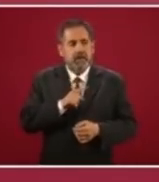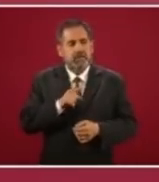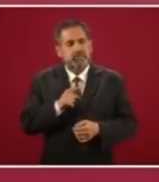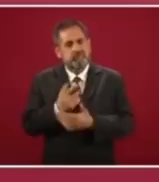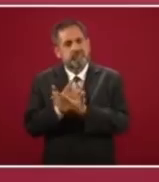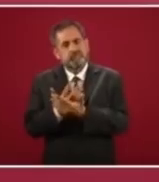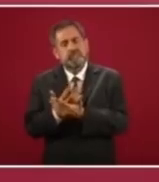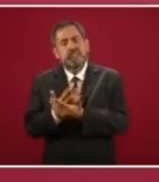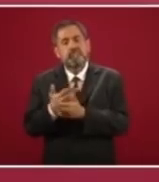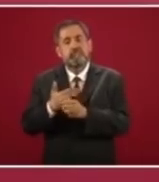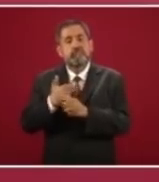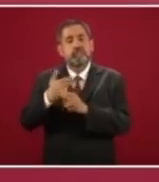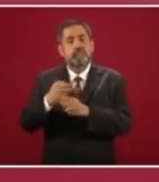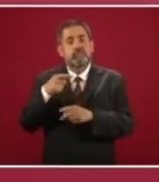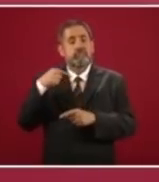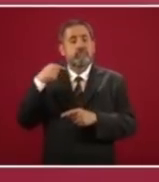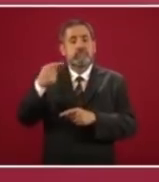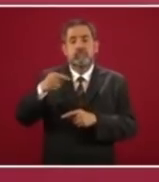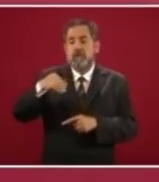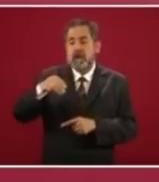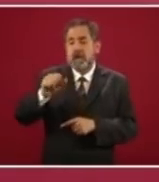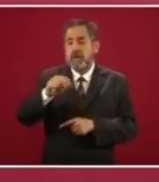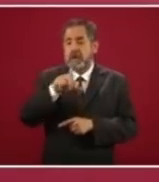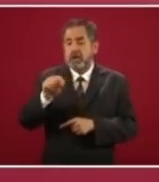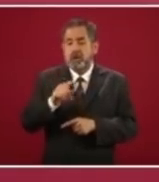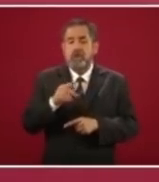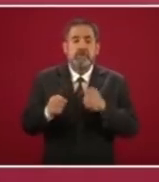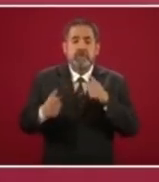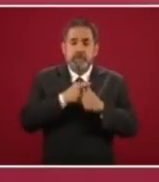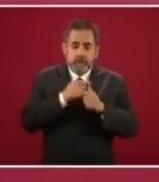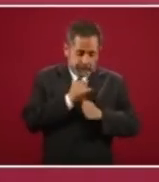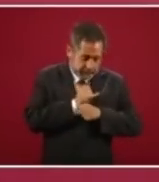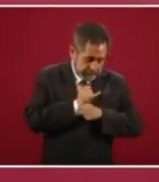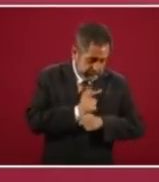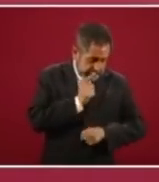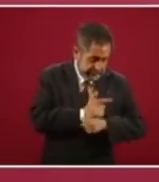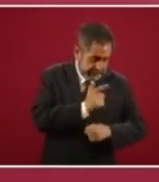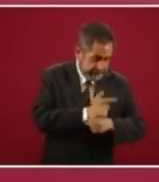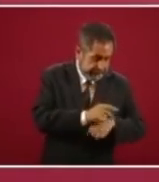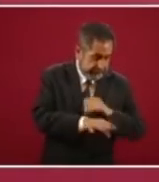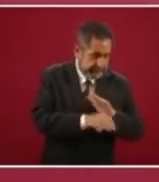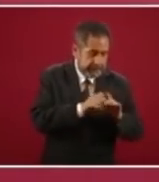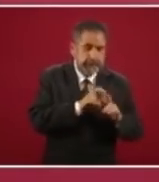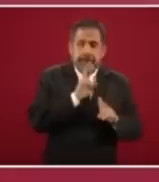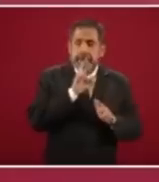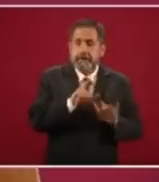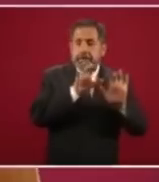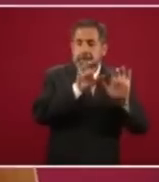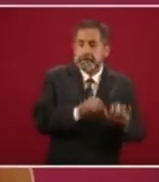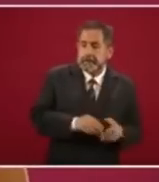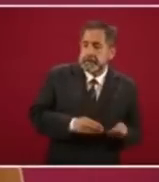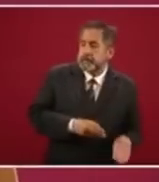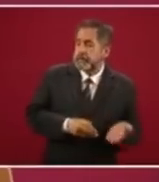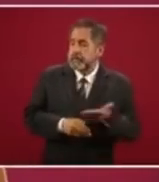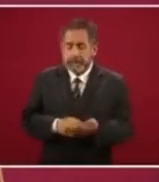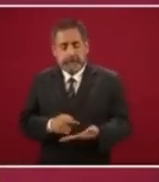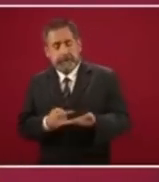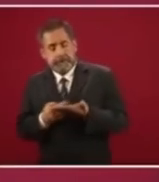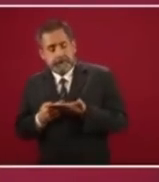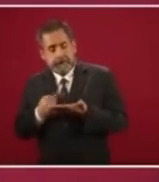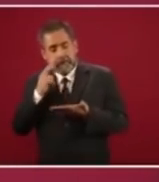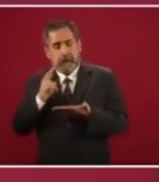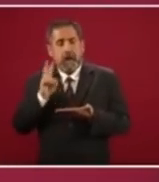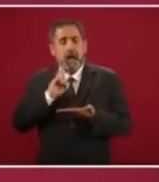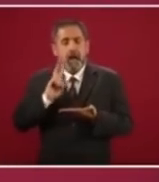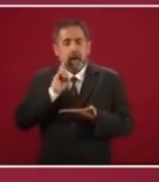esperar hasta marzo, una vez que nos den el dictamen formal, después de todos los estudios que se hicieron, que si bien